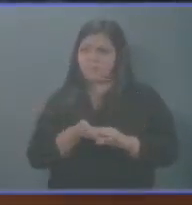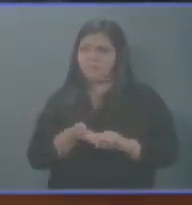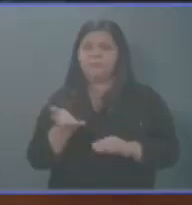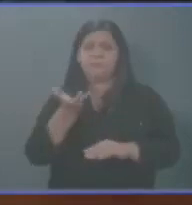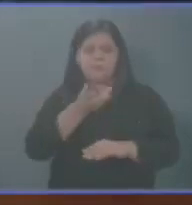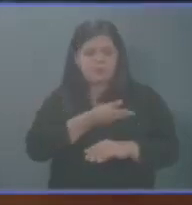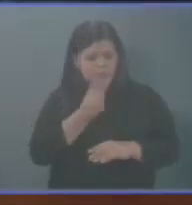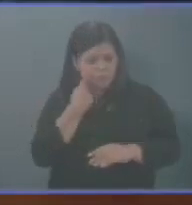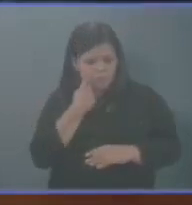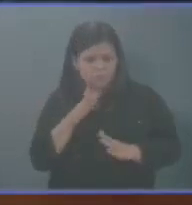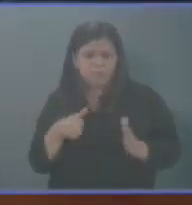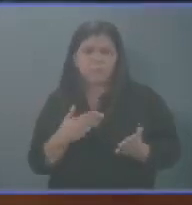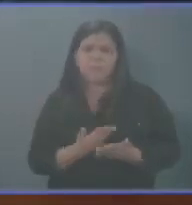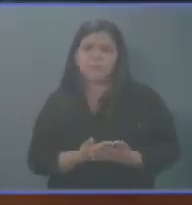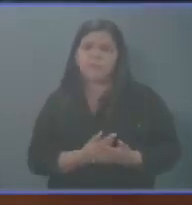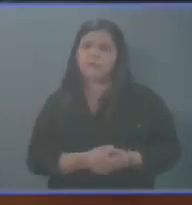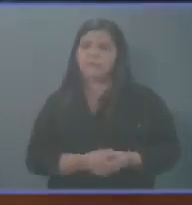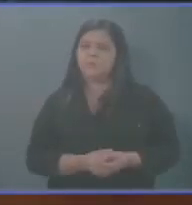Los vimos todos.